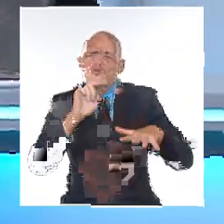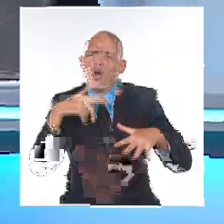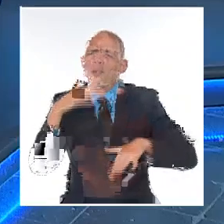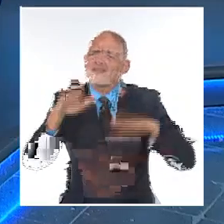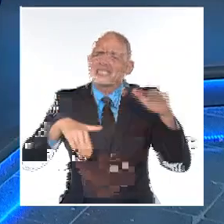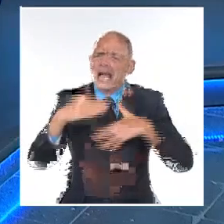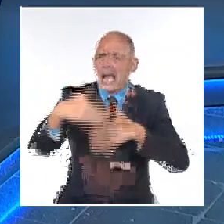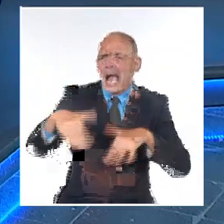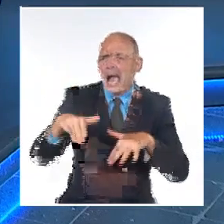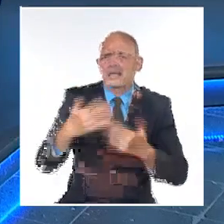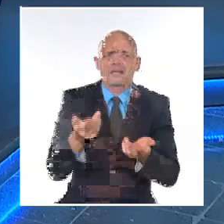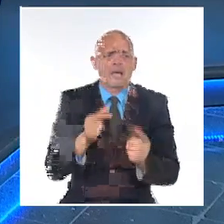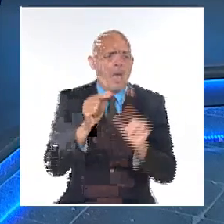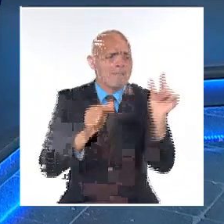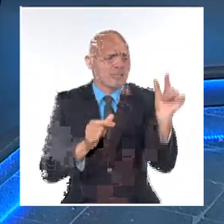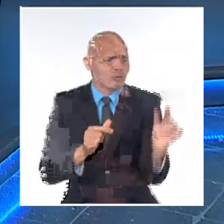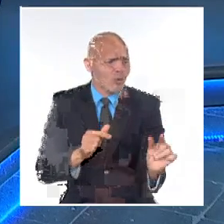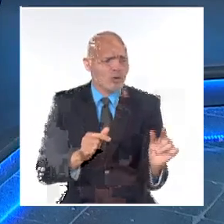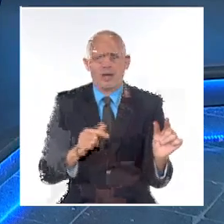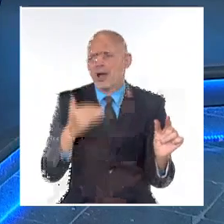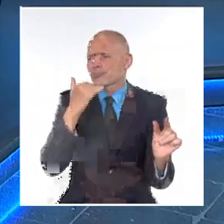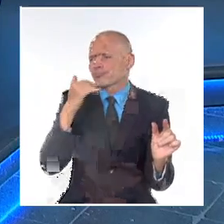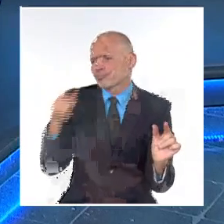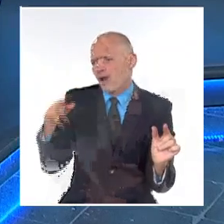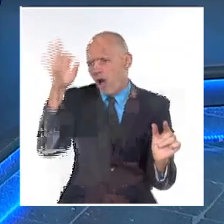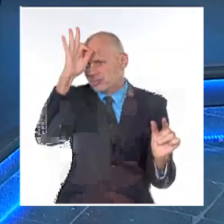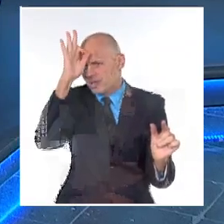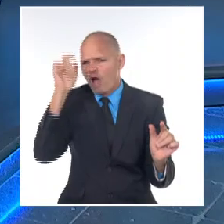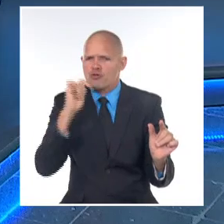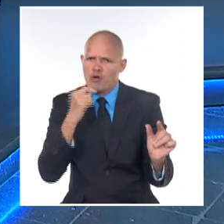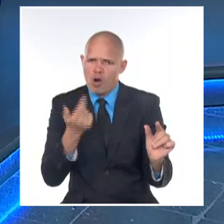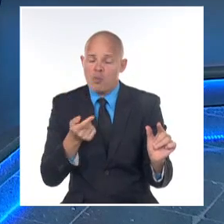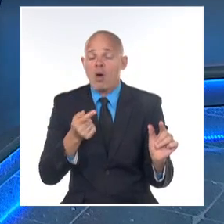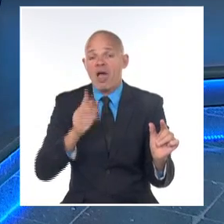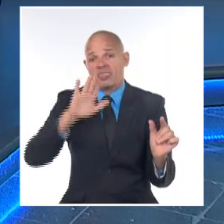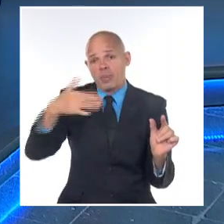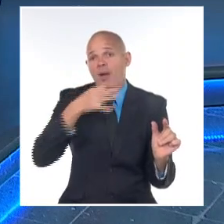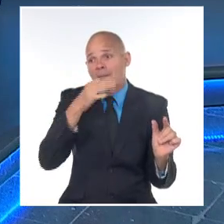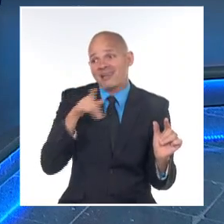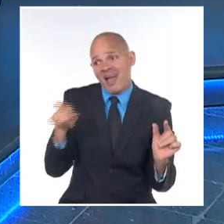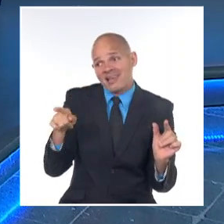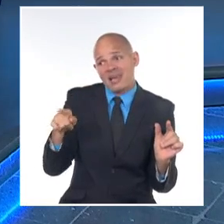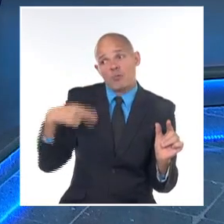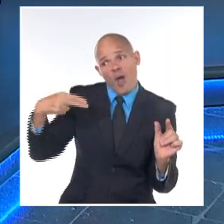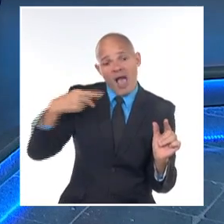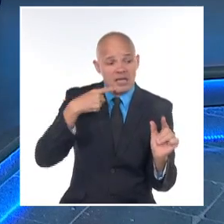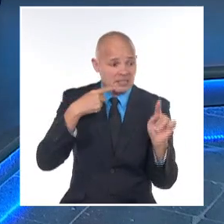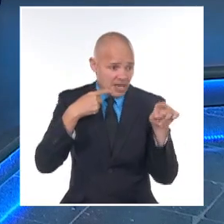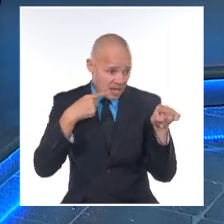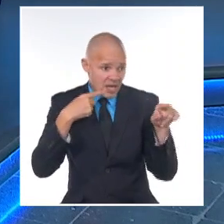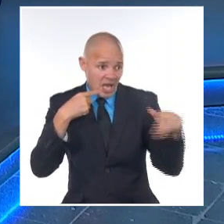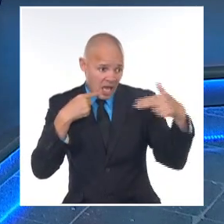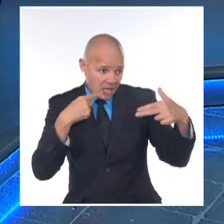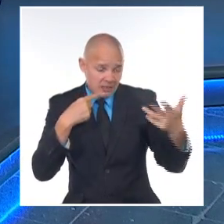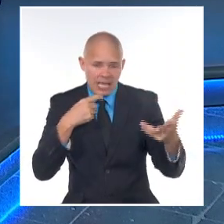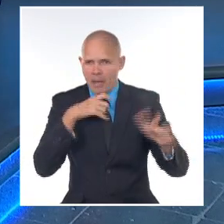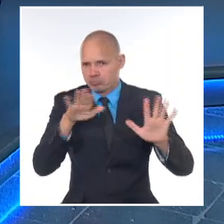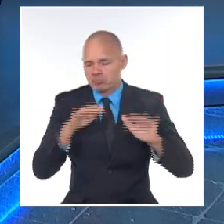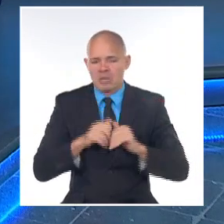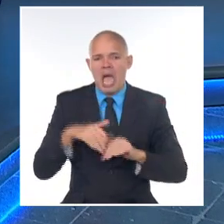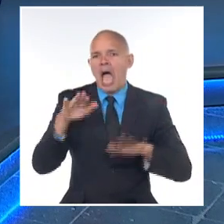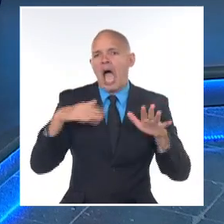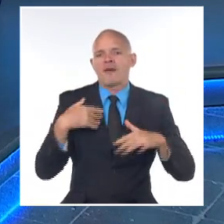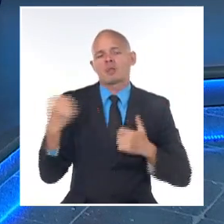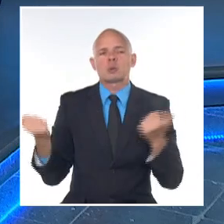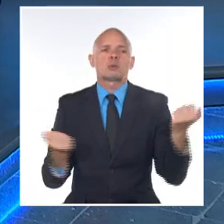puedan explicar cuál sería la actuación ideal de la autoridad y cuál sería de la persona. Te detienen el auto, quiero ver, estoy